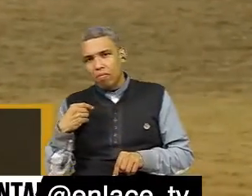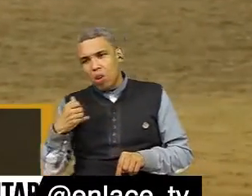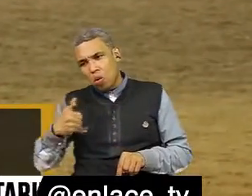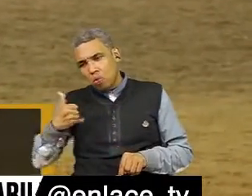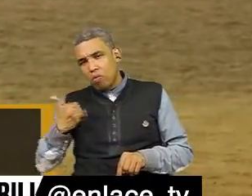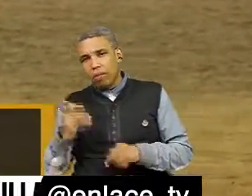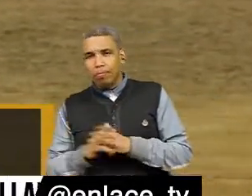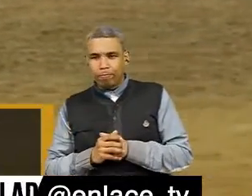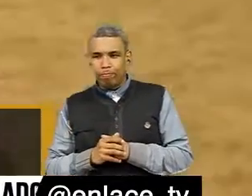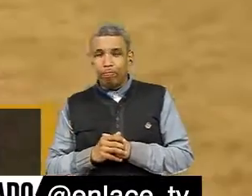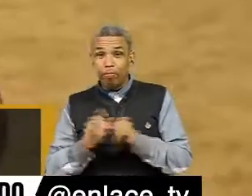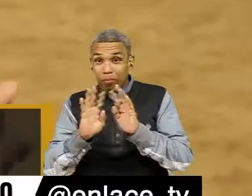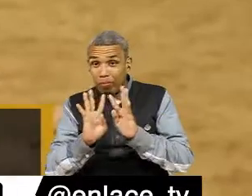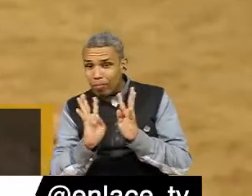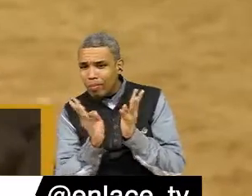Cruz